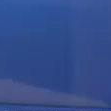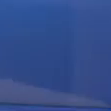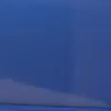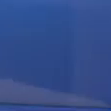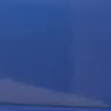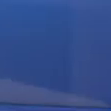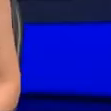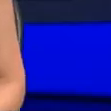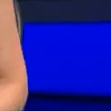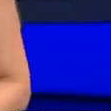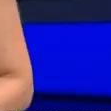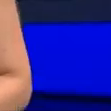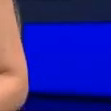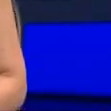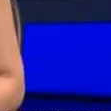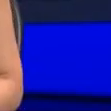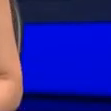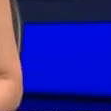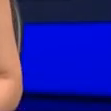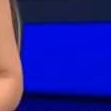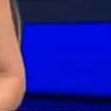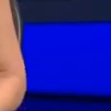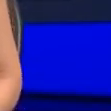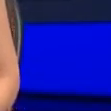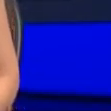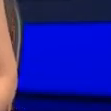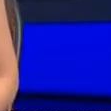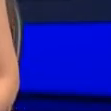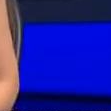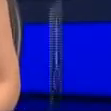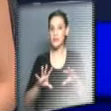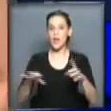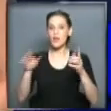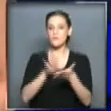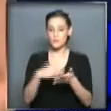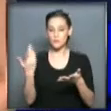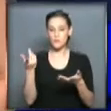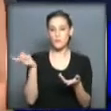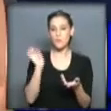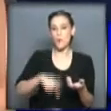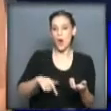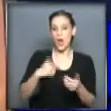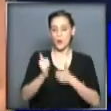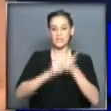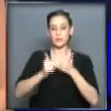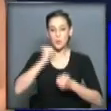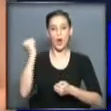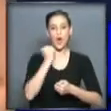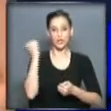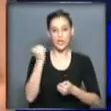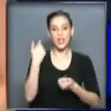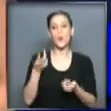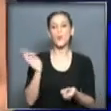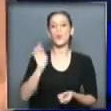Previtera, ¿cuál es el título? Y los hinchas de River pueden comenzar a ilusionarse con la vuelta de una historia importante. La